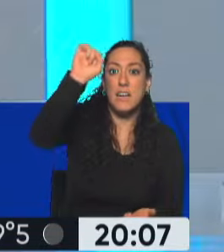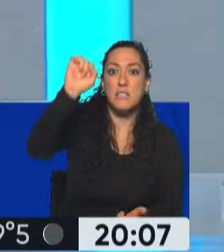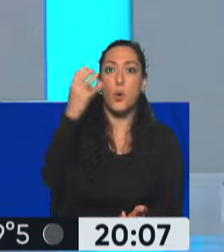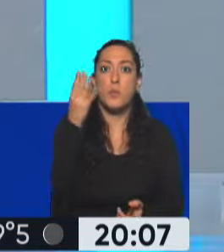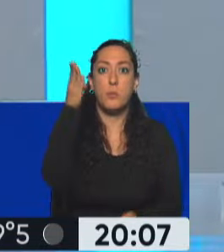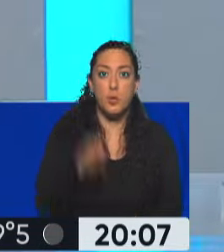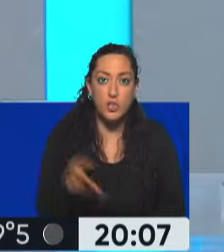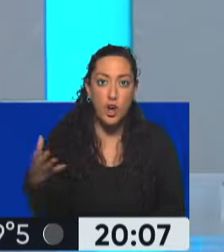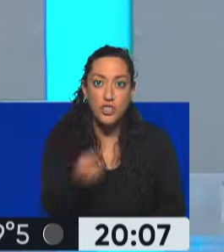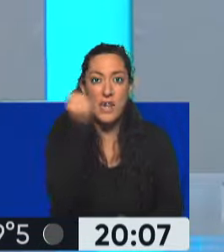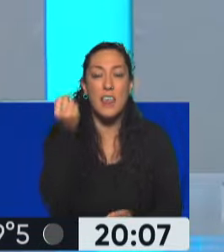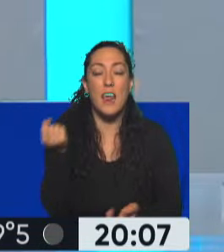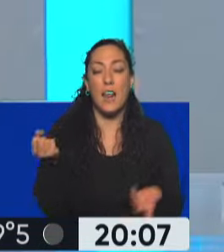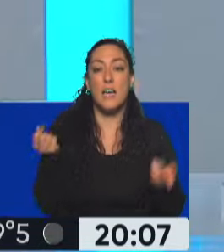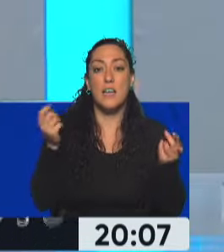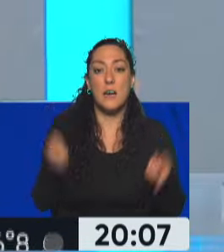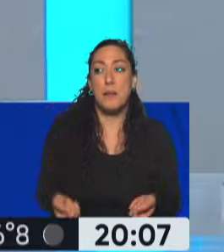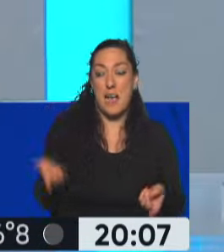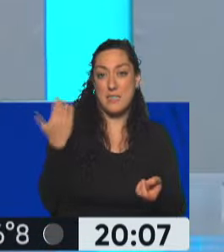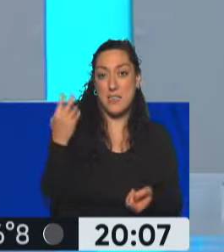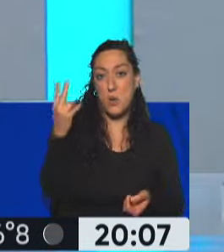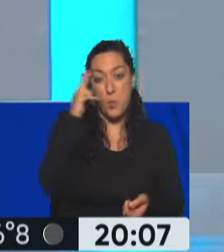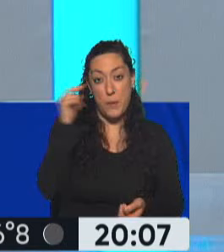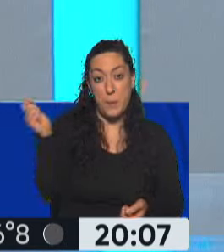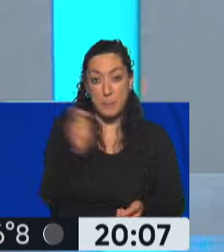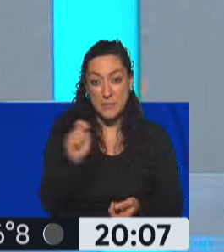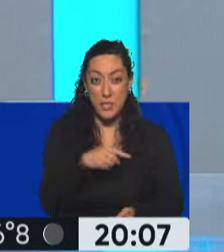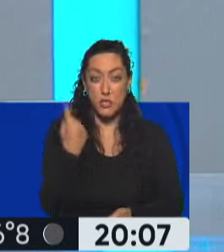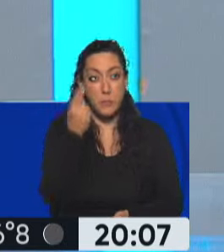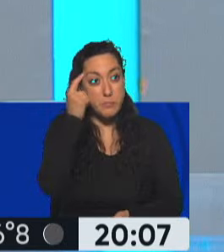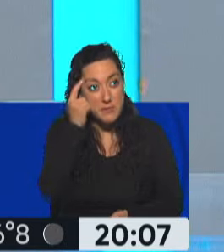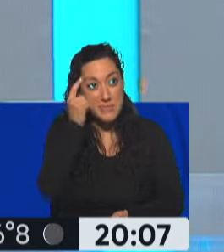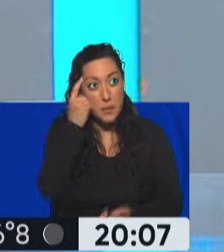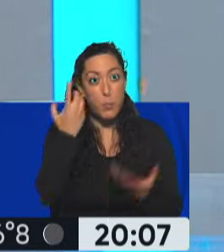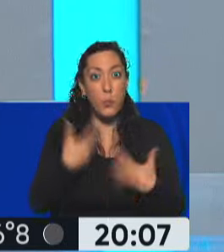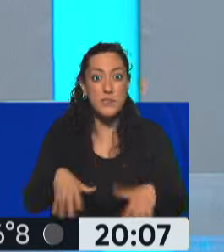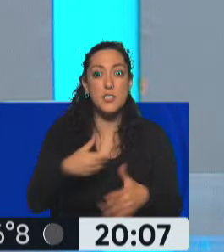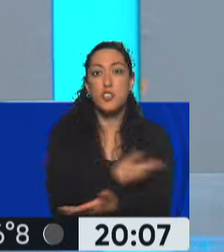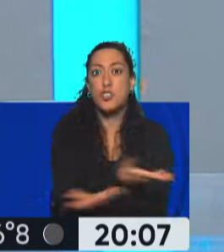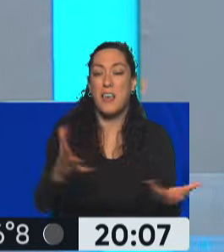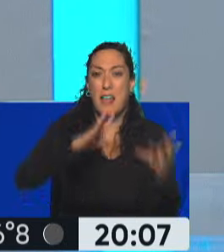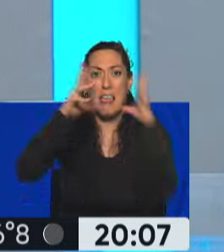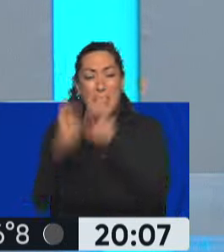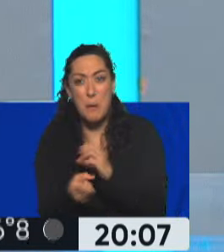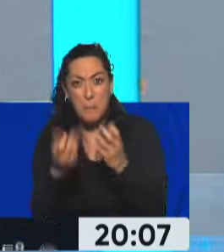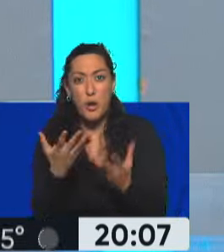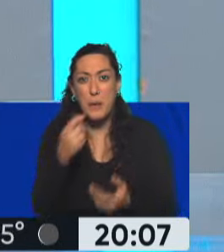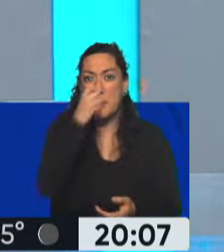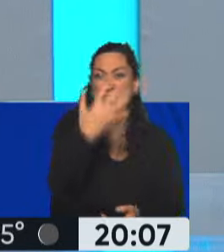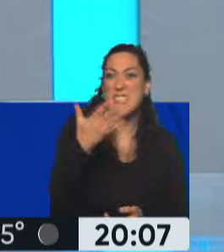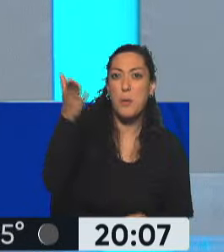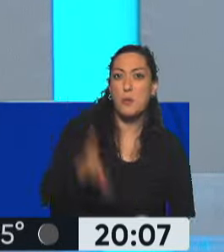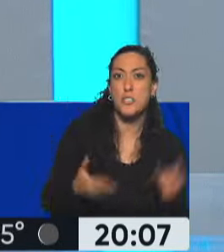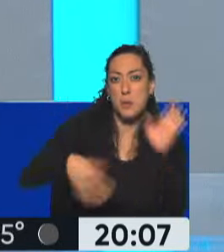4% cuando hace 9 meses atrás estábamos pensando en probablemente un estallido social porque estábamos arriba del 25%